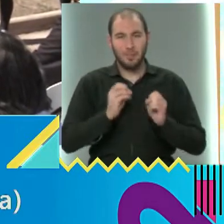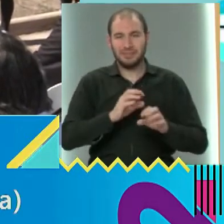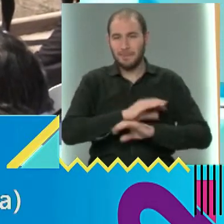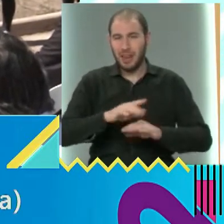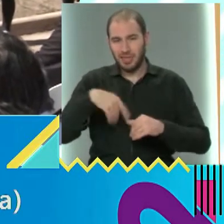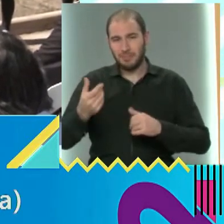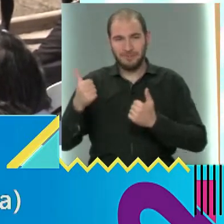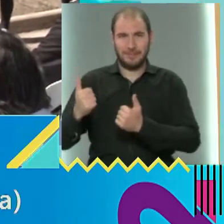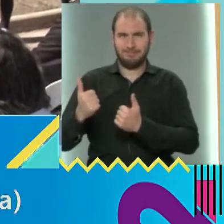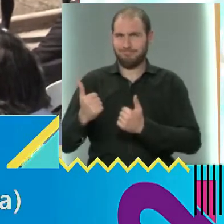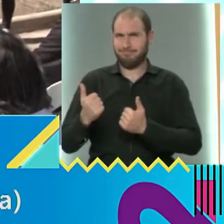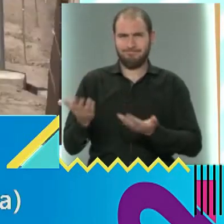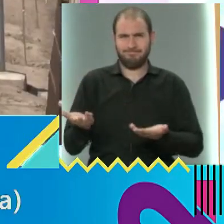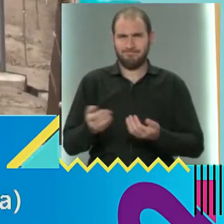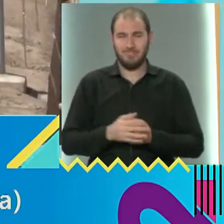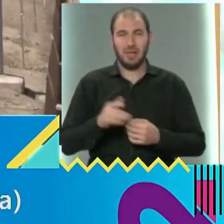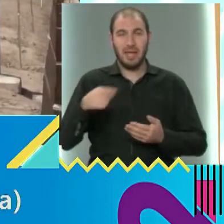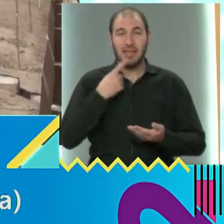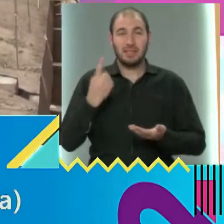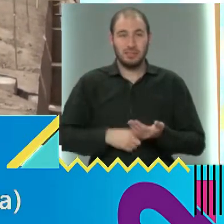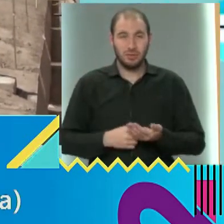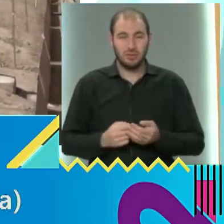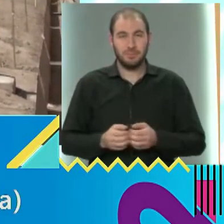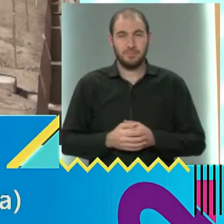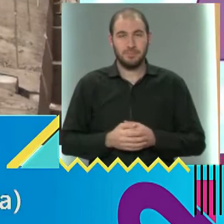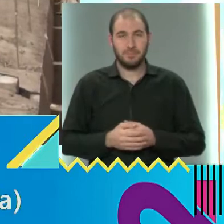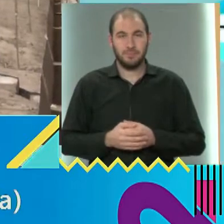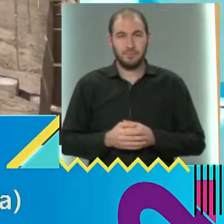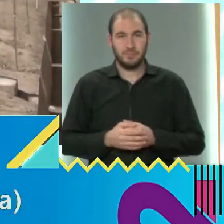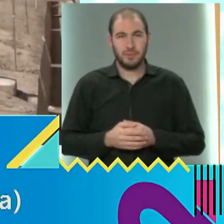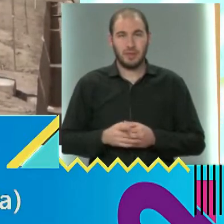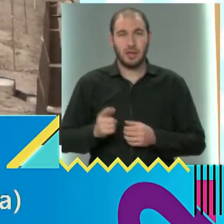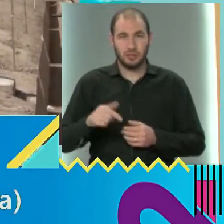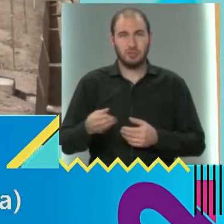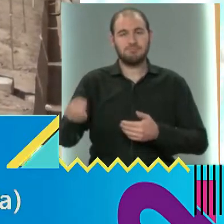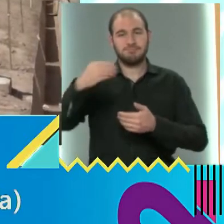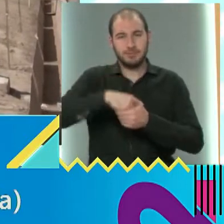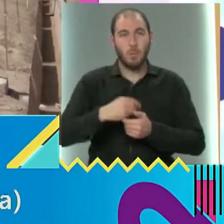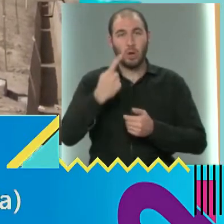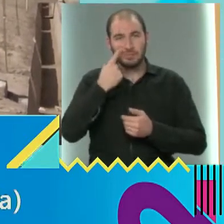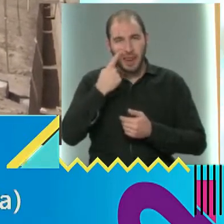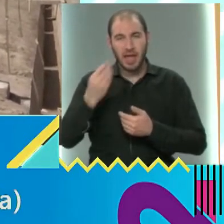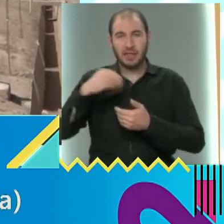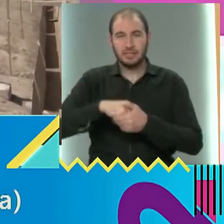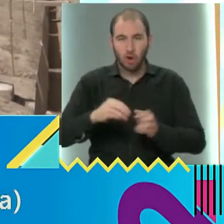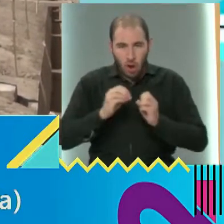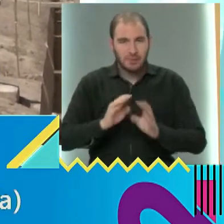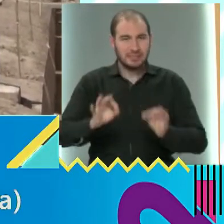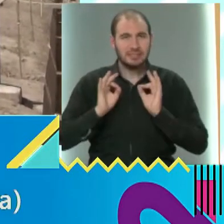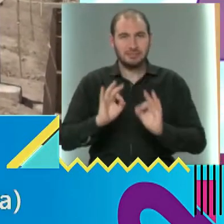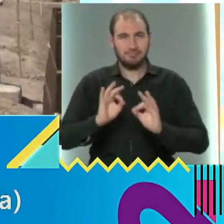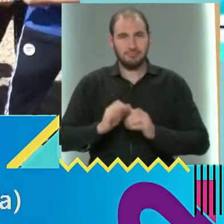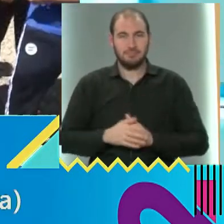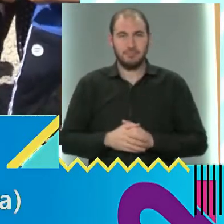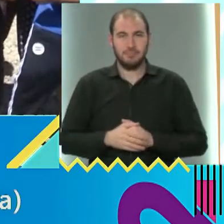mal termine bien. Por eso esta decisión de hacer partícipe a los municipios del día cero, es